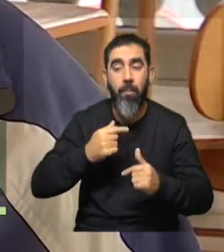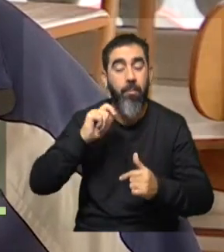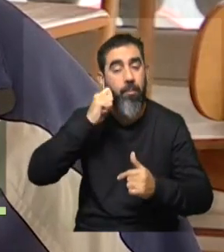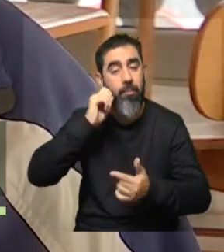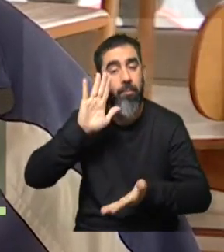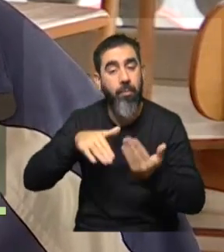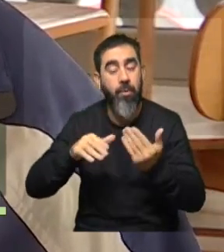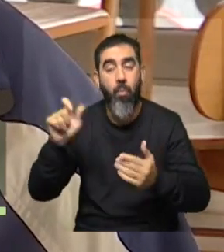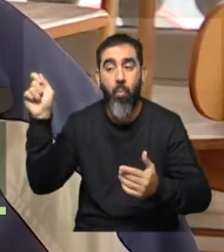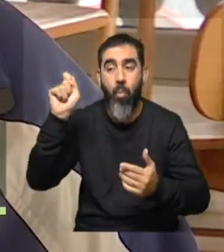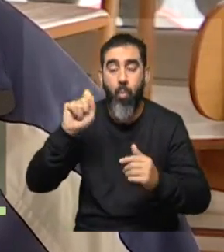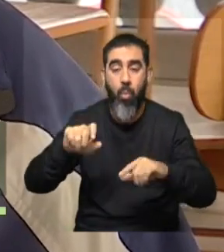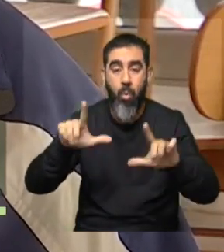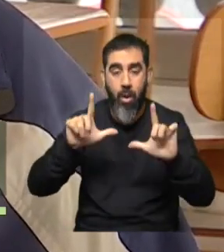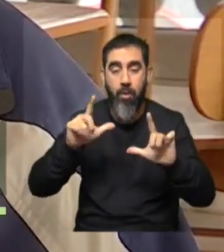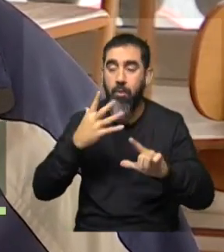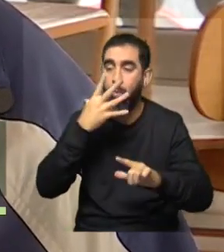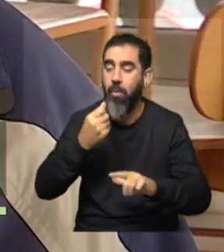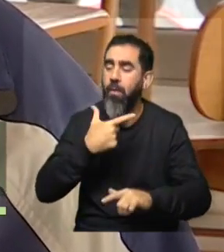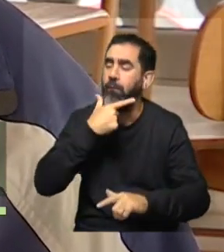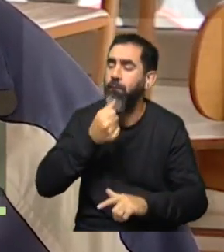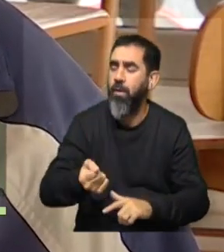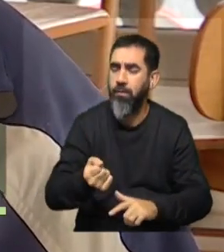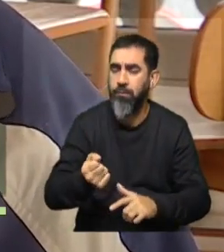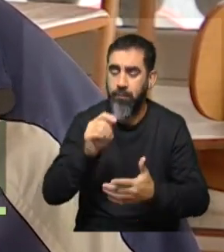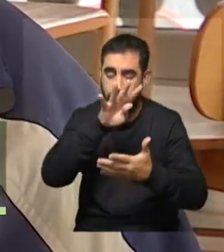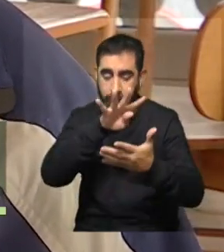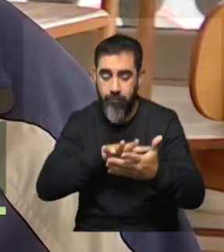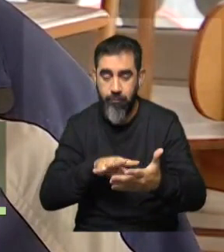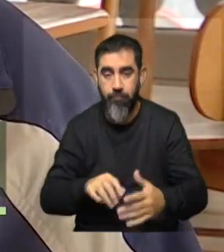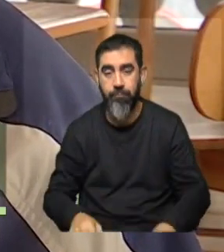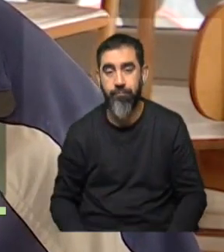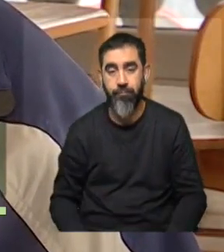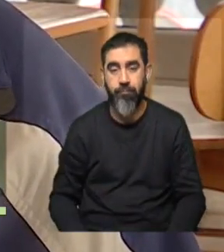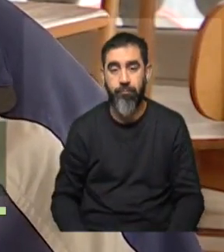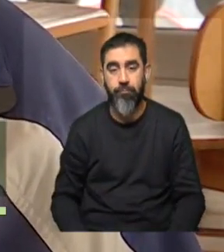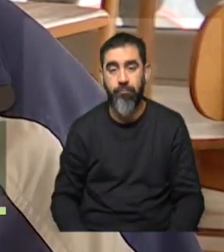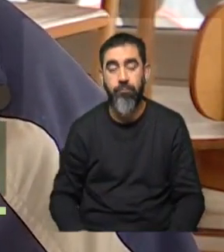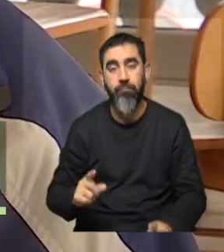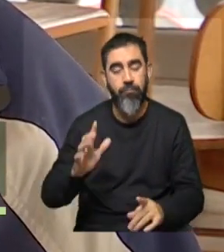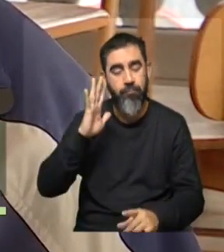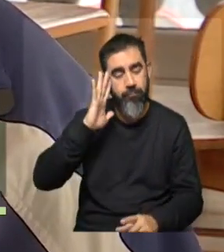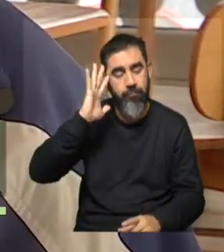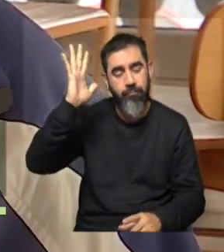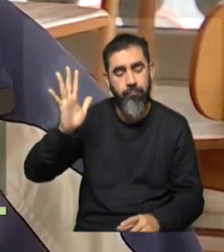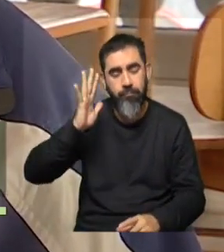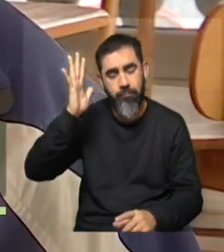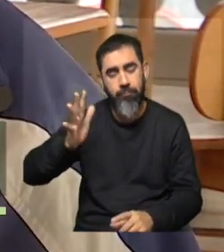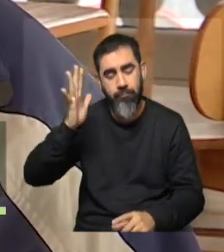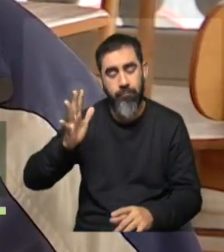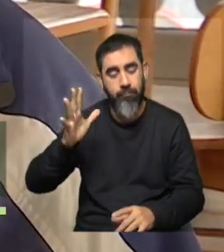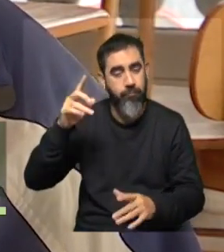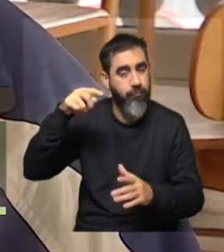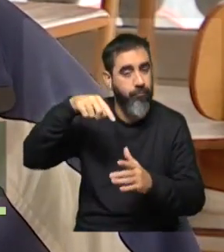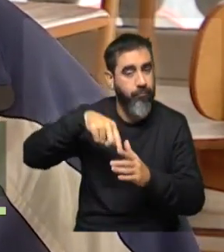trascendente que popular que de una comprensión simple para el que lo lee y que después tiene un imaginario que te cala hondo